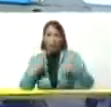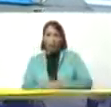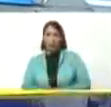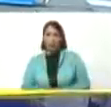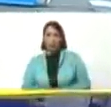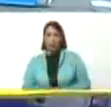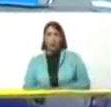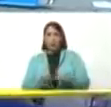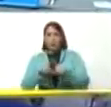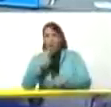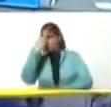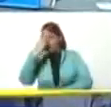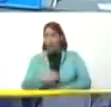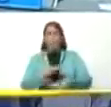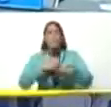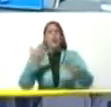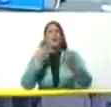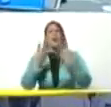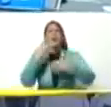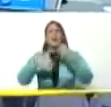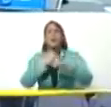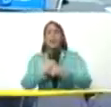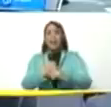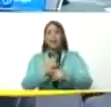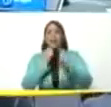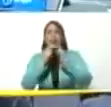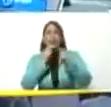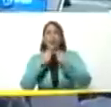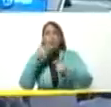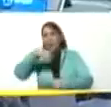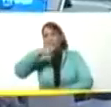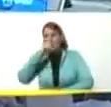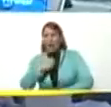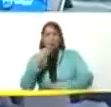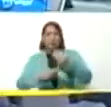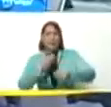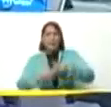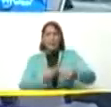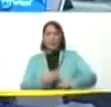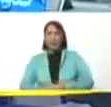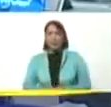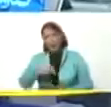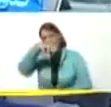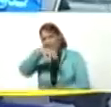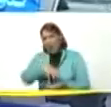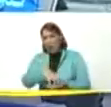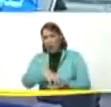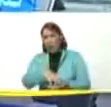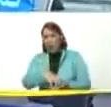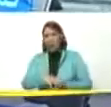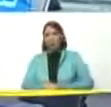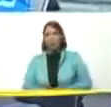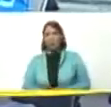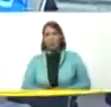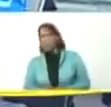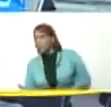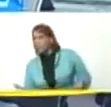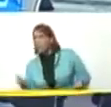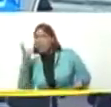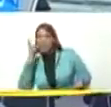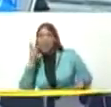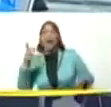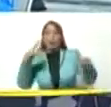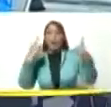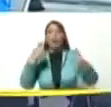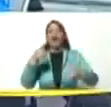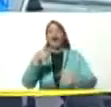con Tare. Porque la Feria Internacional del Turismo este año se desarrolló en este estado... ¿Ah? La